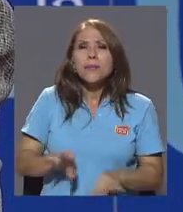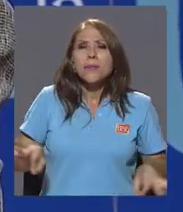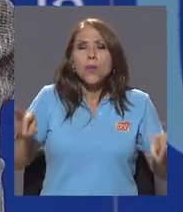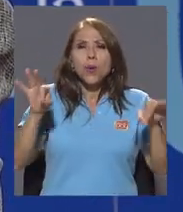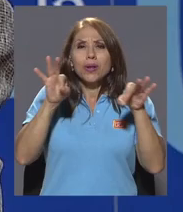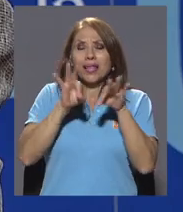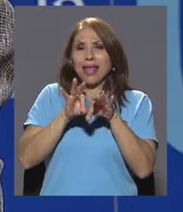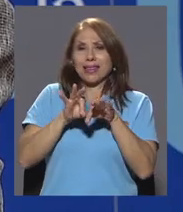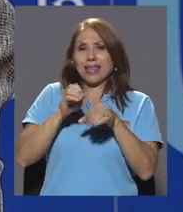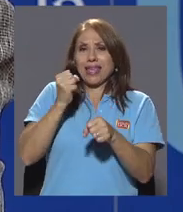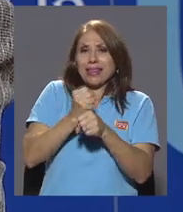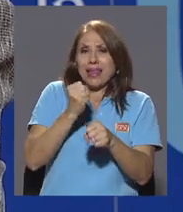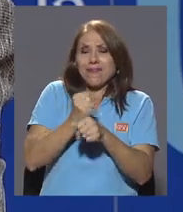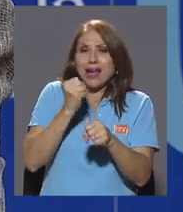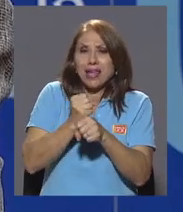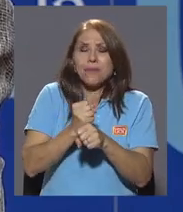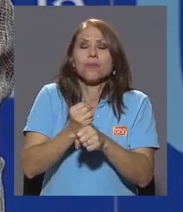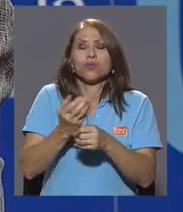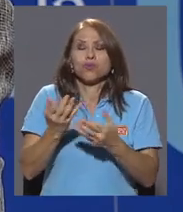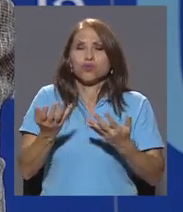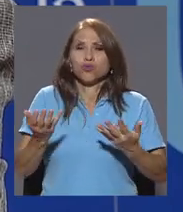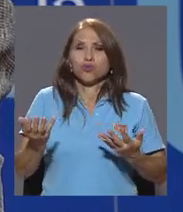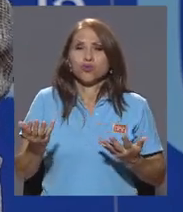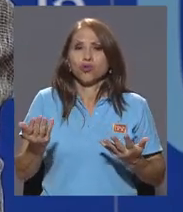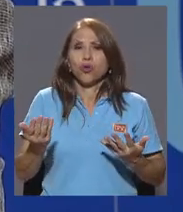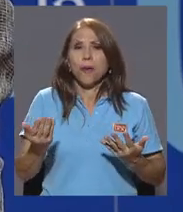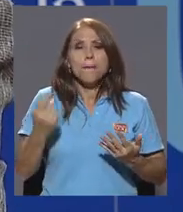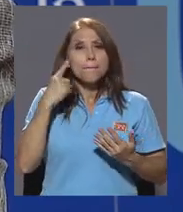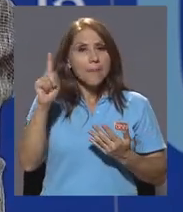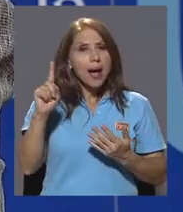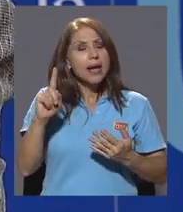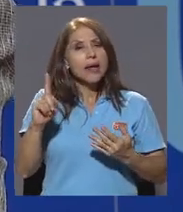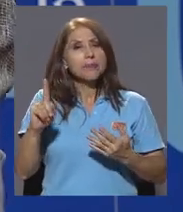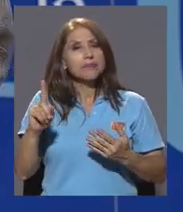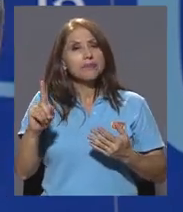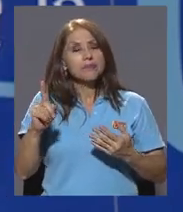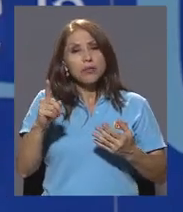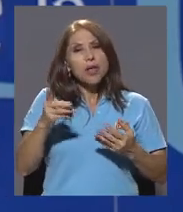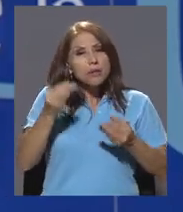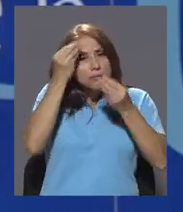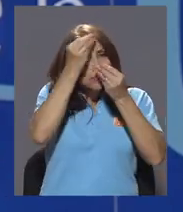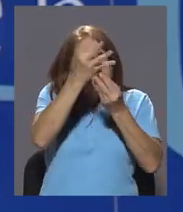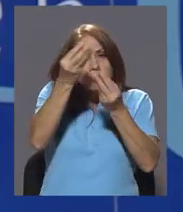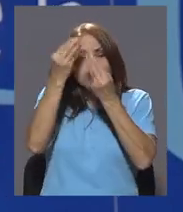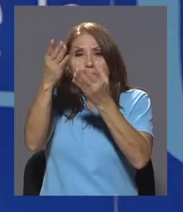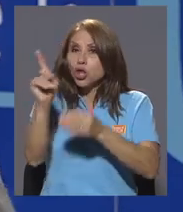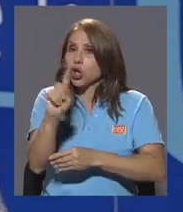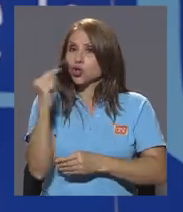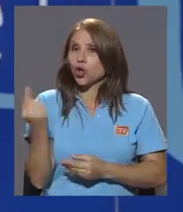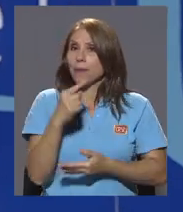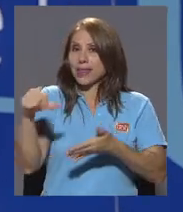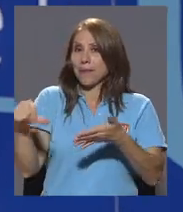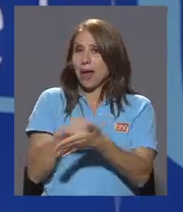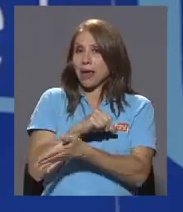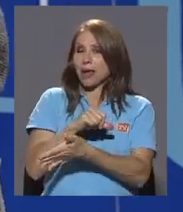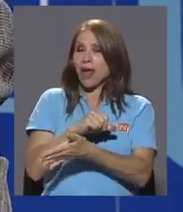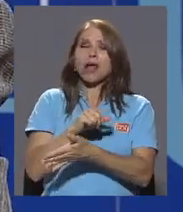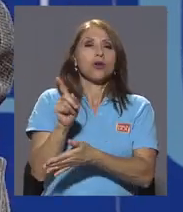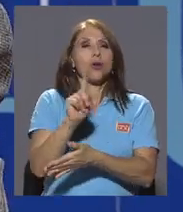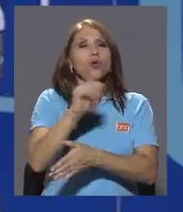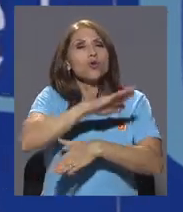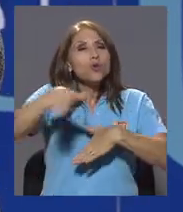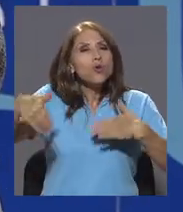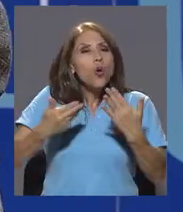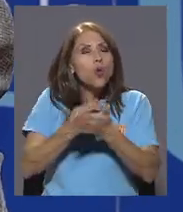institucionalidad de la universidad en mantener al día todo este no sólo el sitio transparencia sino todo este concepto de